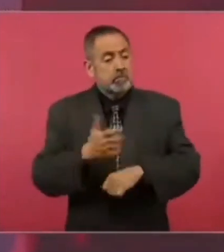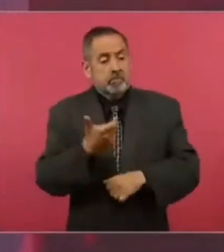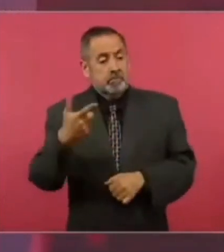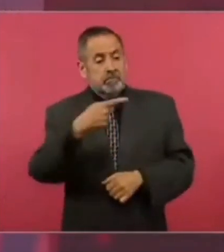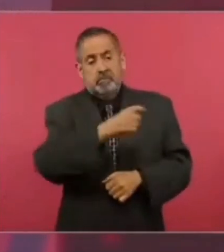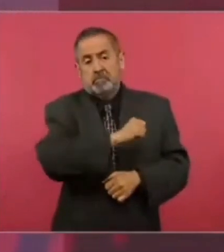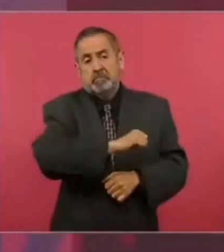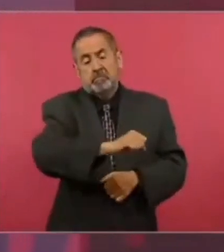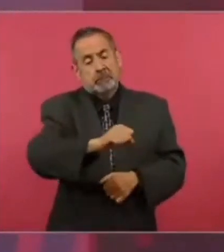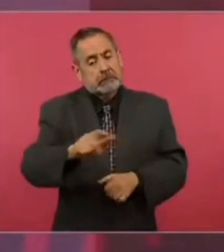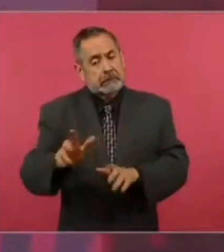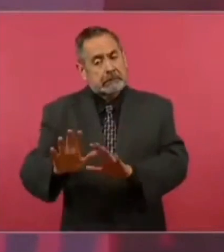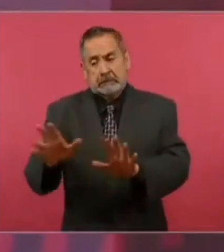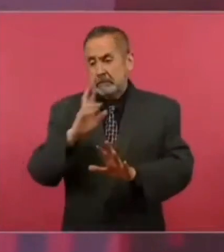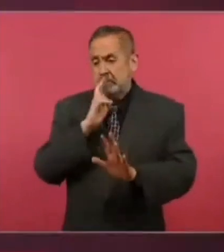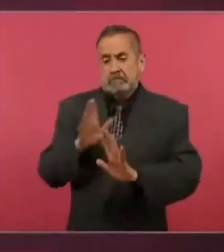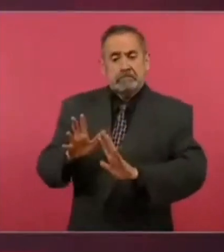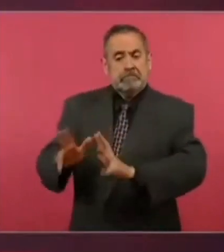aumentaban los salarios,